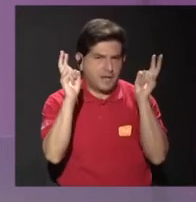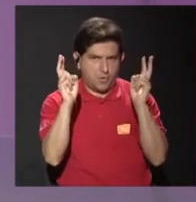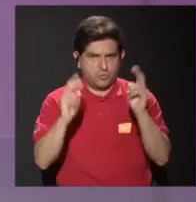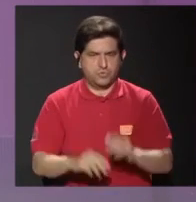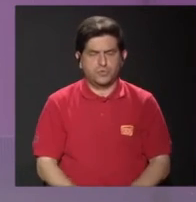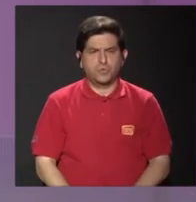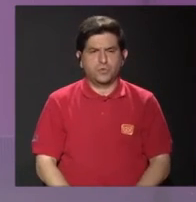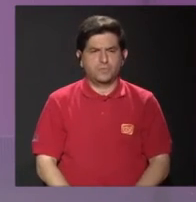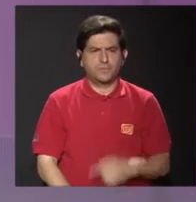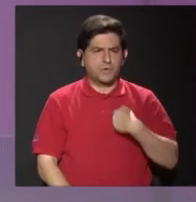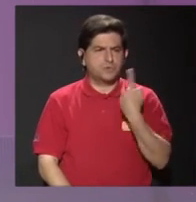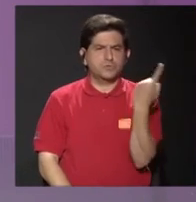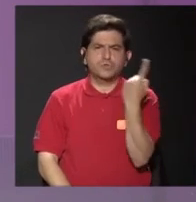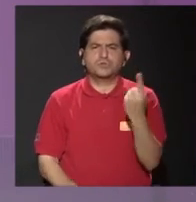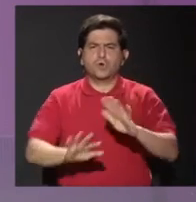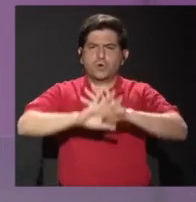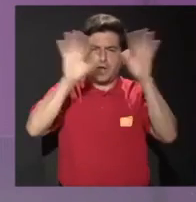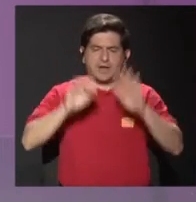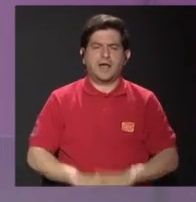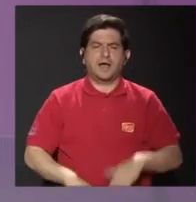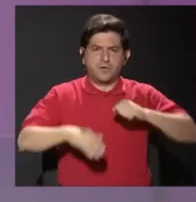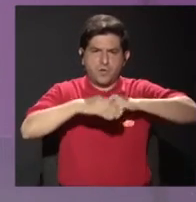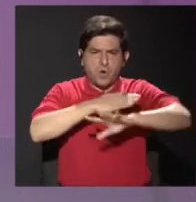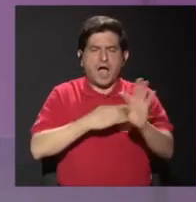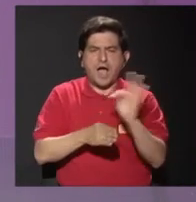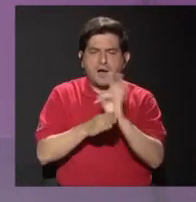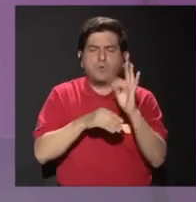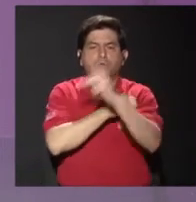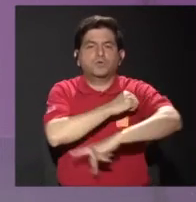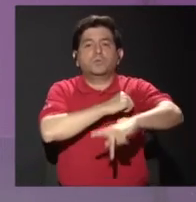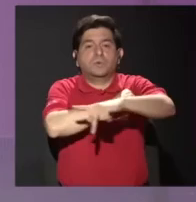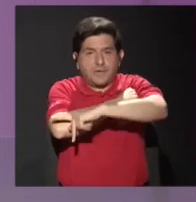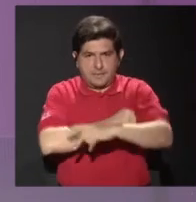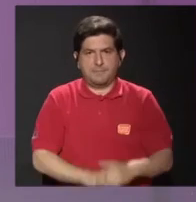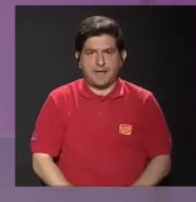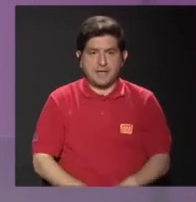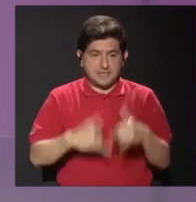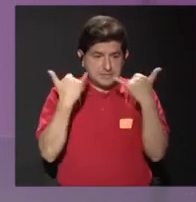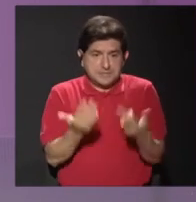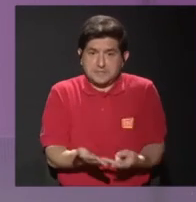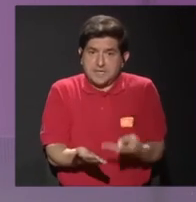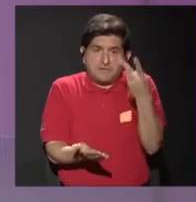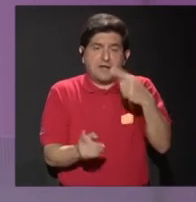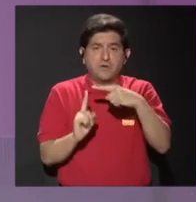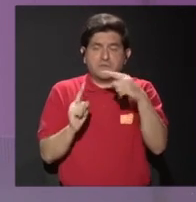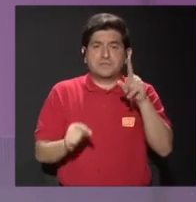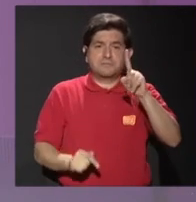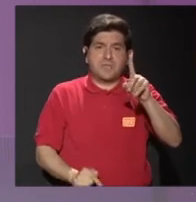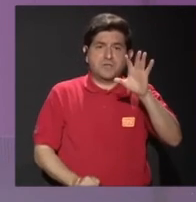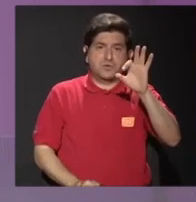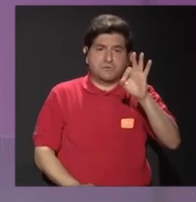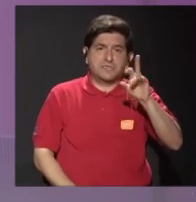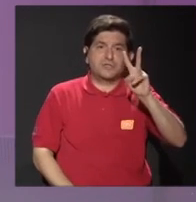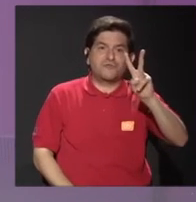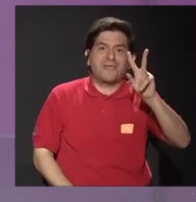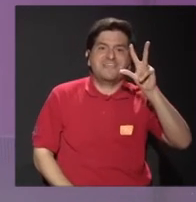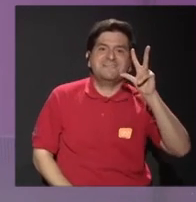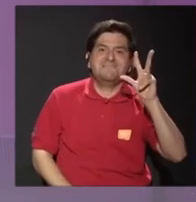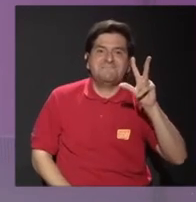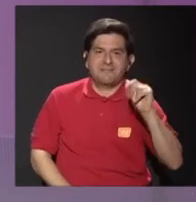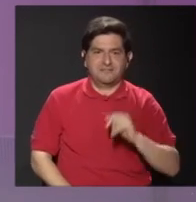yo quiero nada más aclarar que el aborto terapeútico en este país está vigente desde 1923